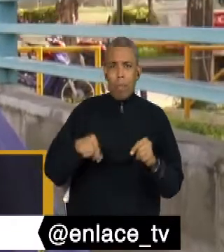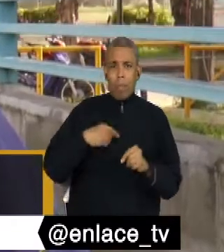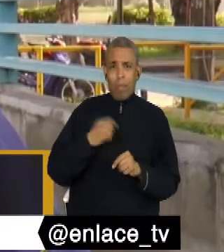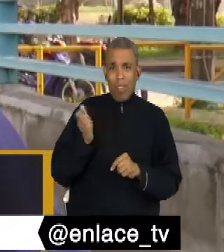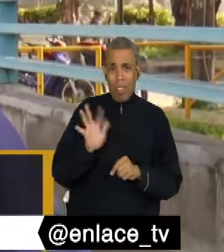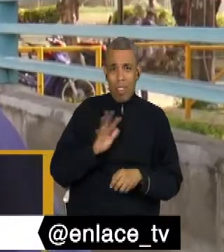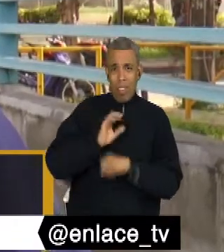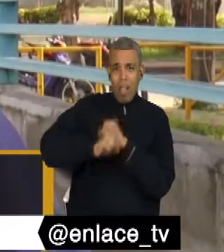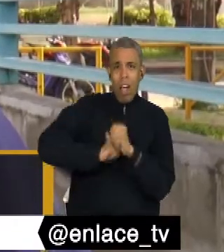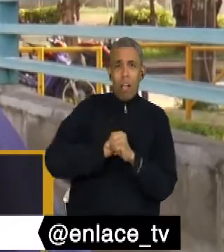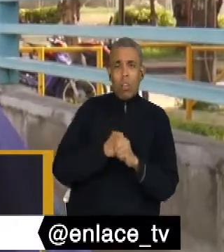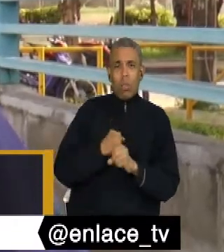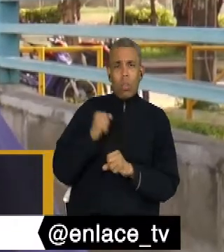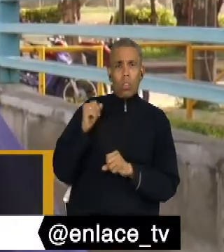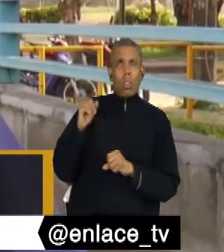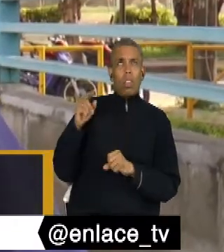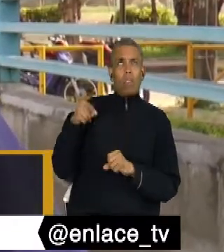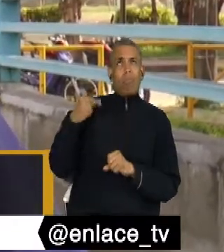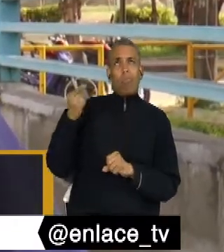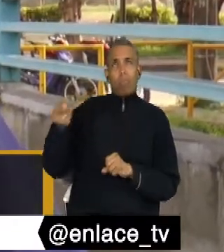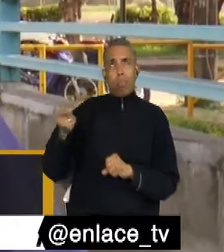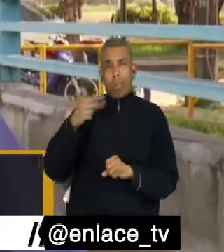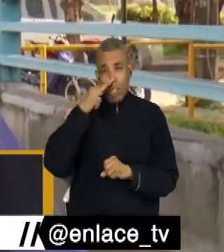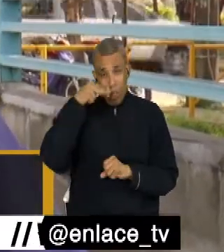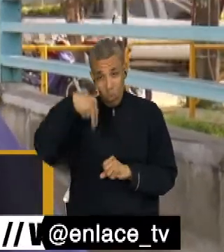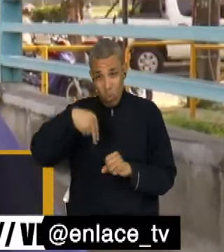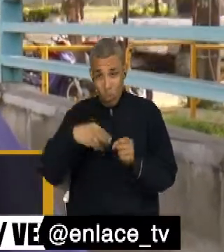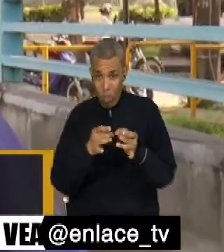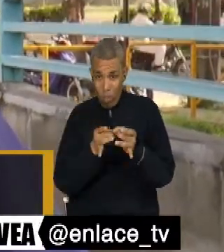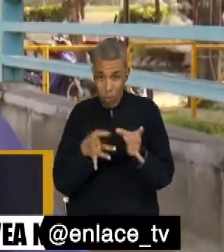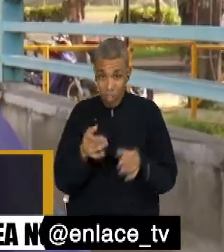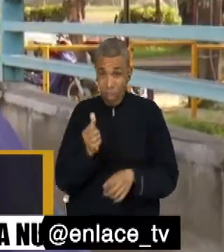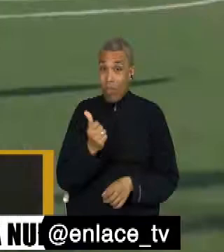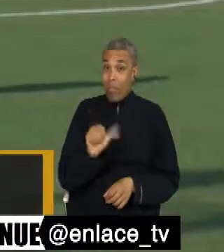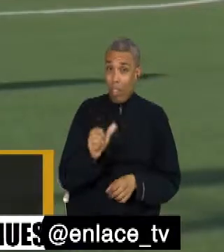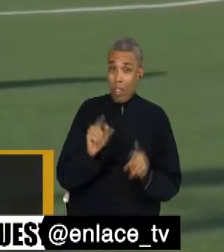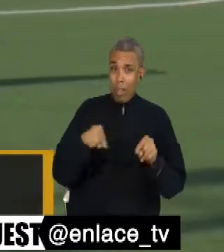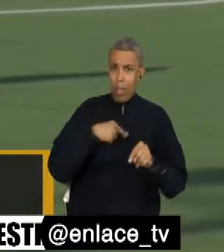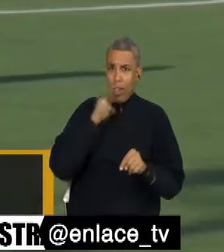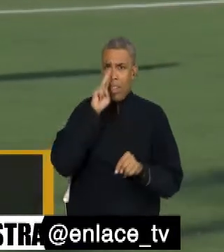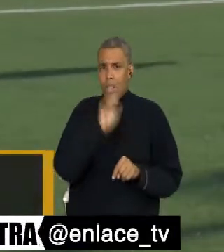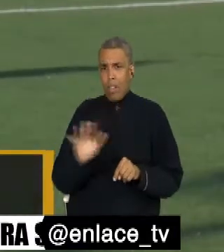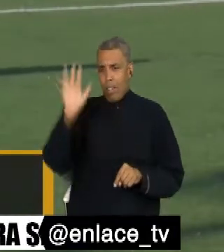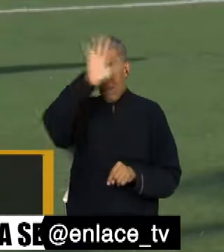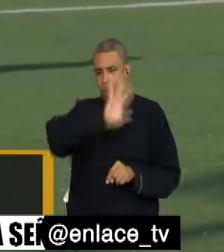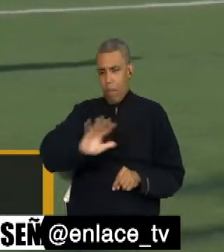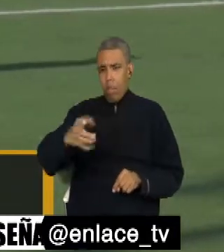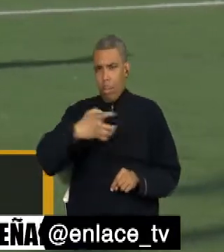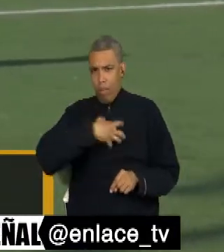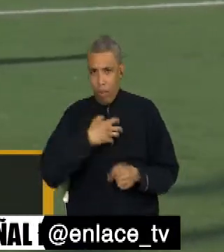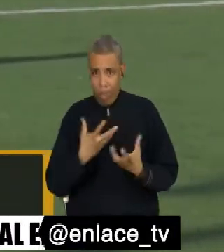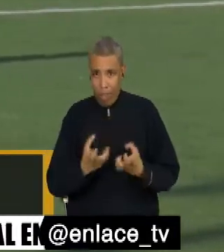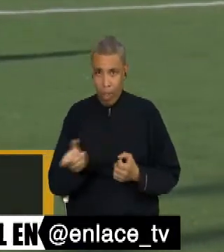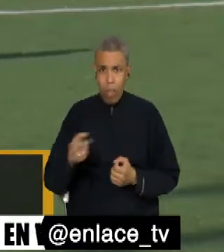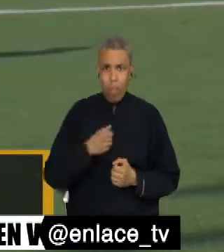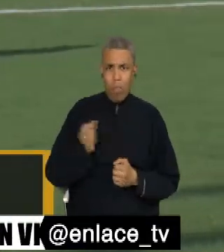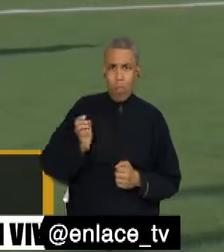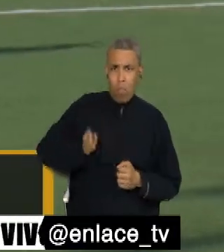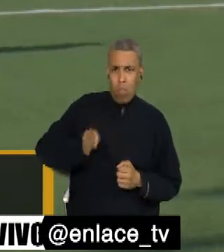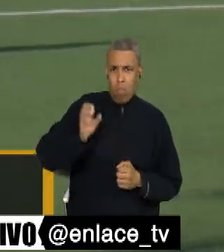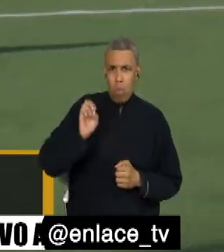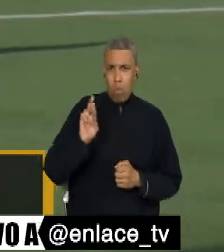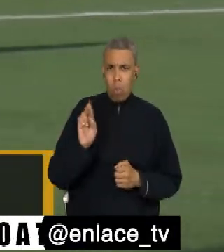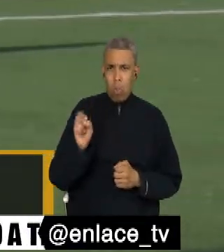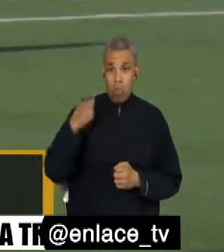arranca el próximo 10 de junio, también participación Torneo Nacional. Buscan dejar el nombre de la ciudad en alto, su meta